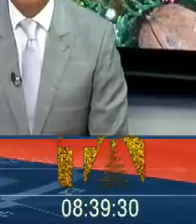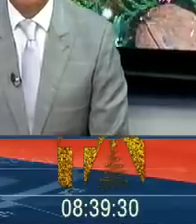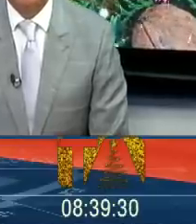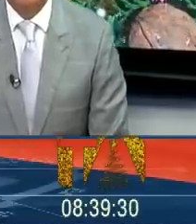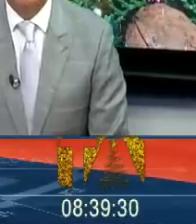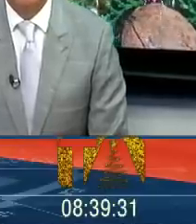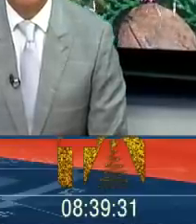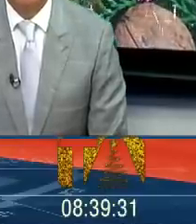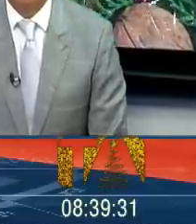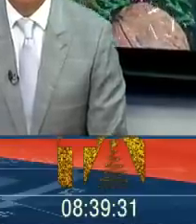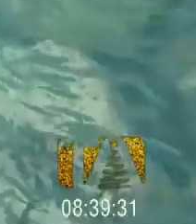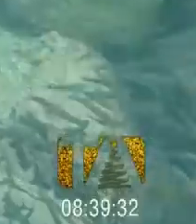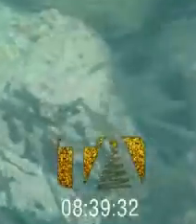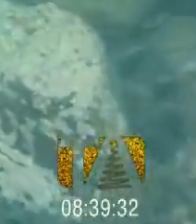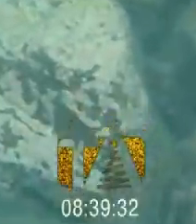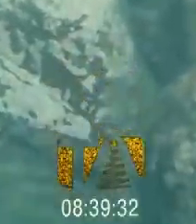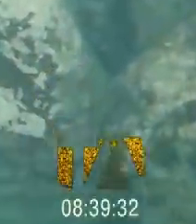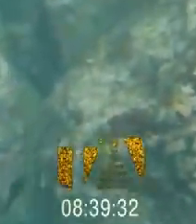Encantadas.